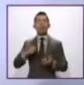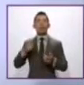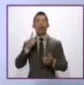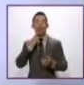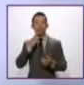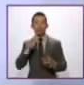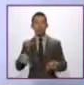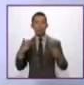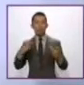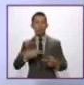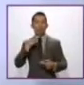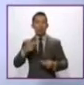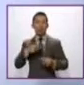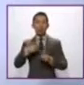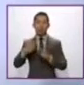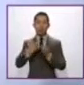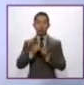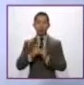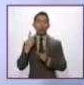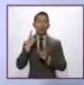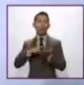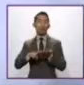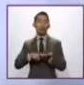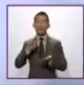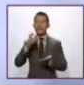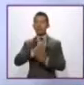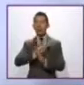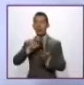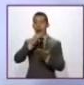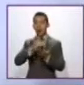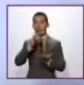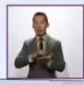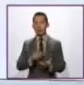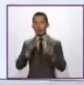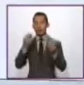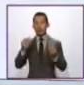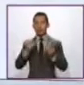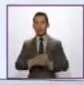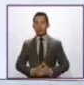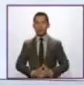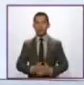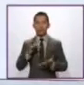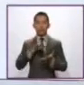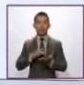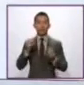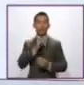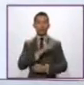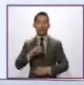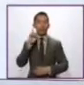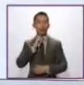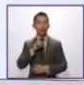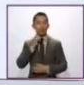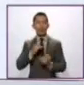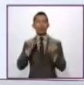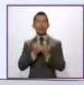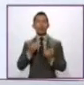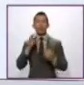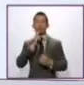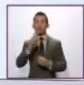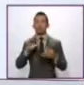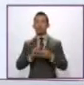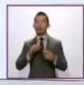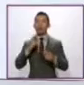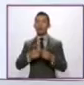agua. En el gobierno del Partido Verde esto se va a acabar. Muchísimas gracias. Muchas gracias, candidata. También ha solicitado hacer uso de la voz